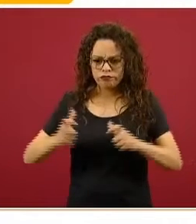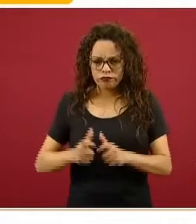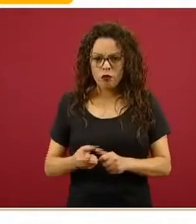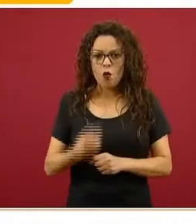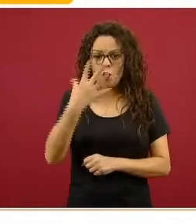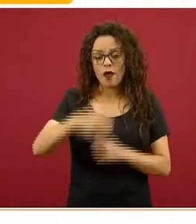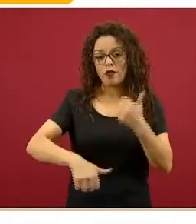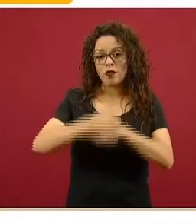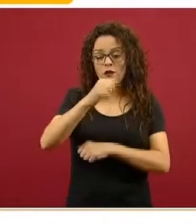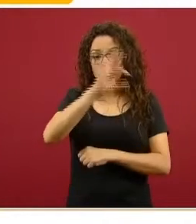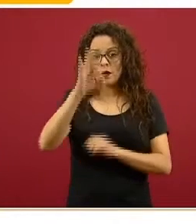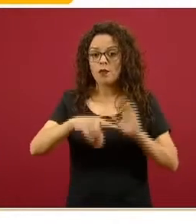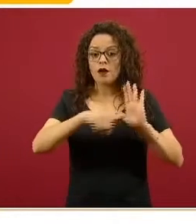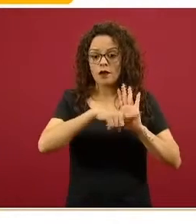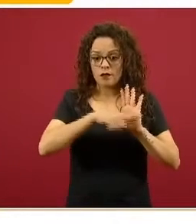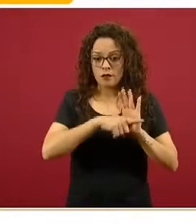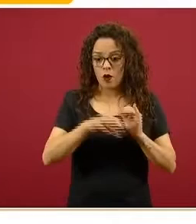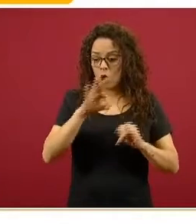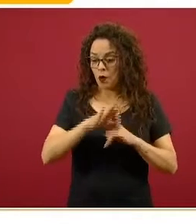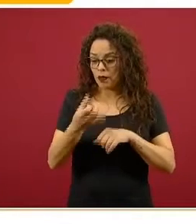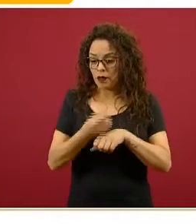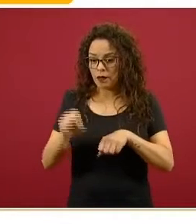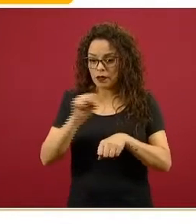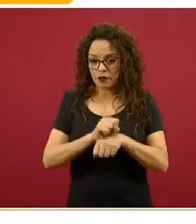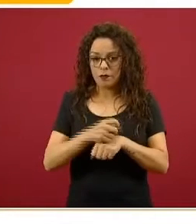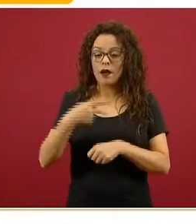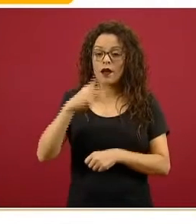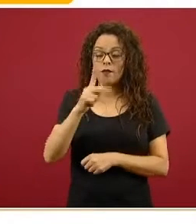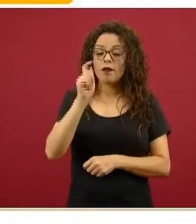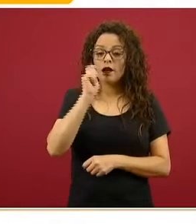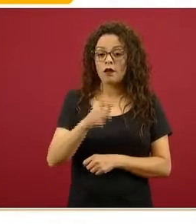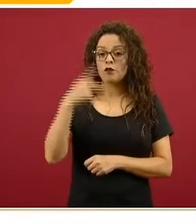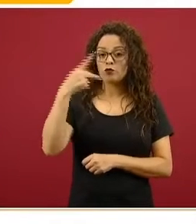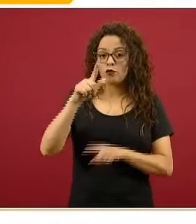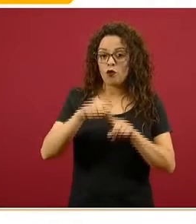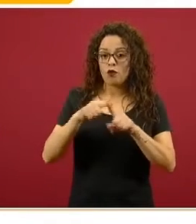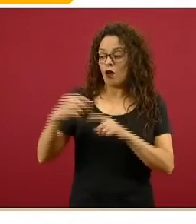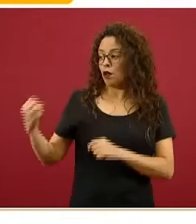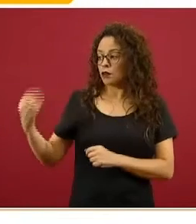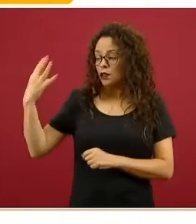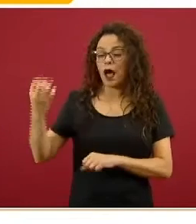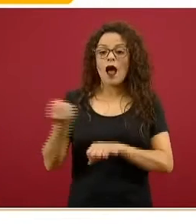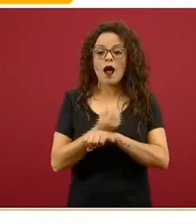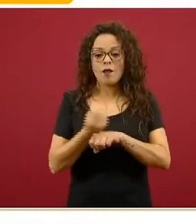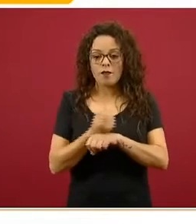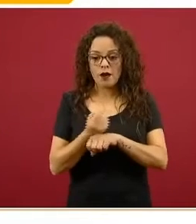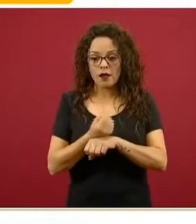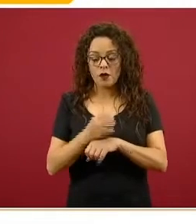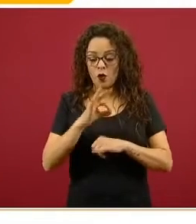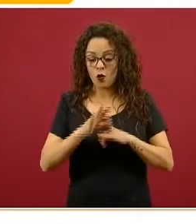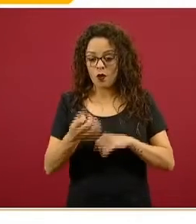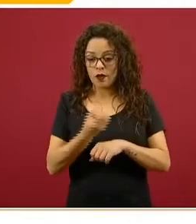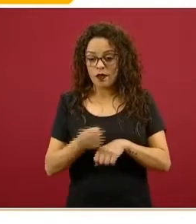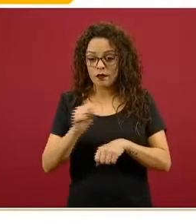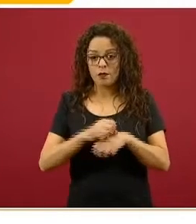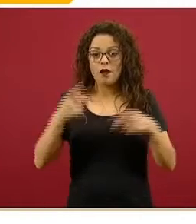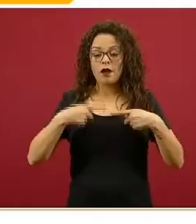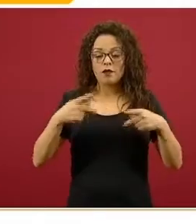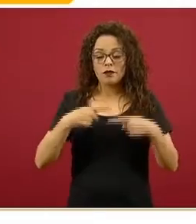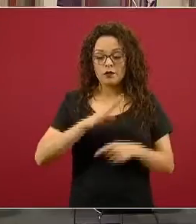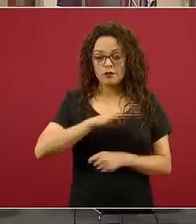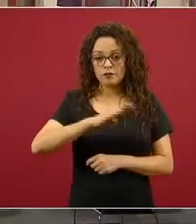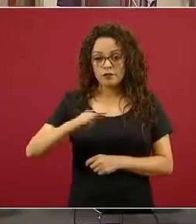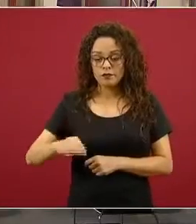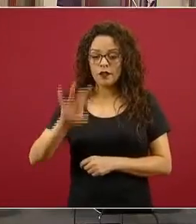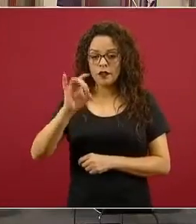última semana, su nivel de riesgo amarillo, y las defunciones también con un decremento de la última semana del menos 30%.